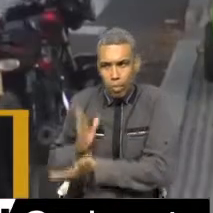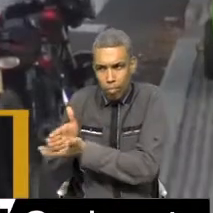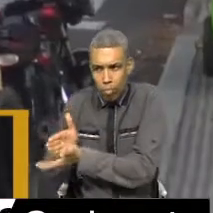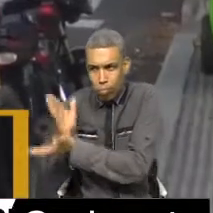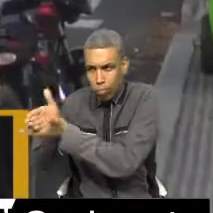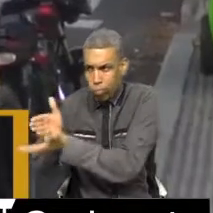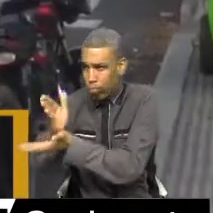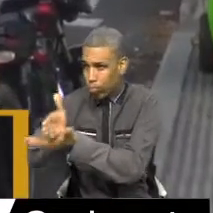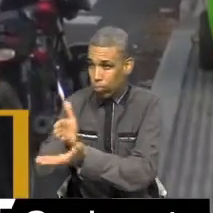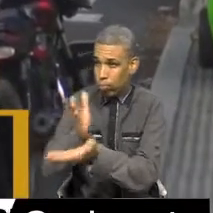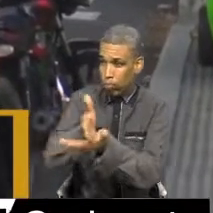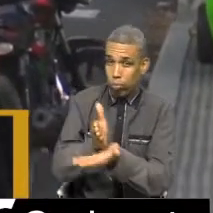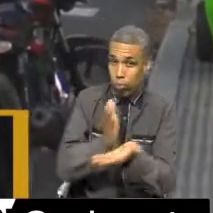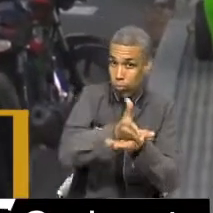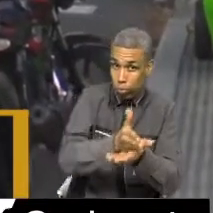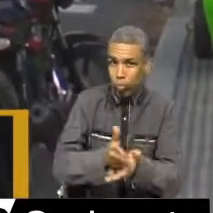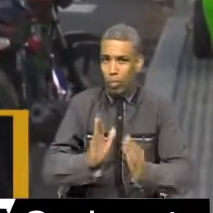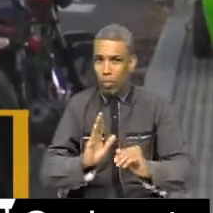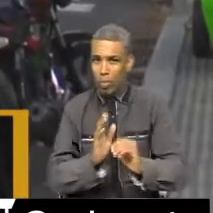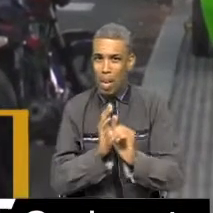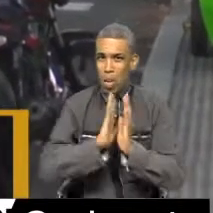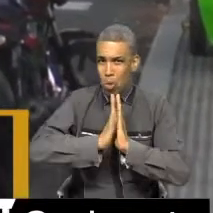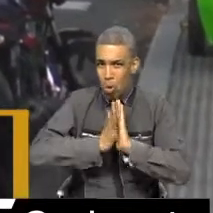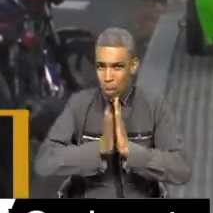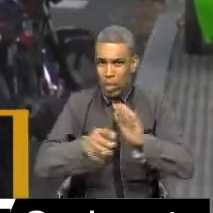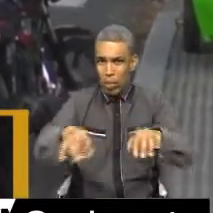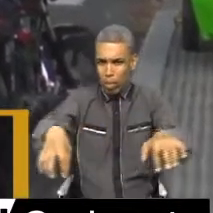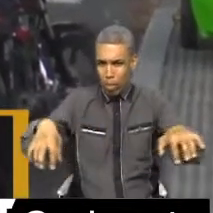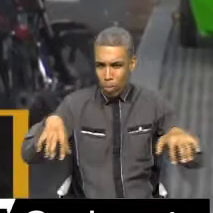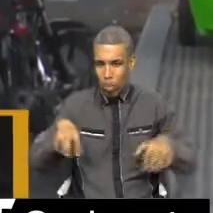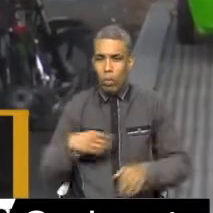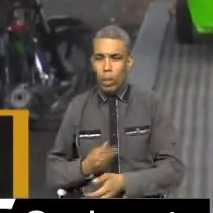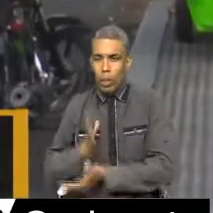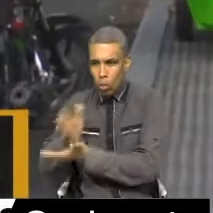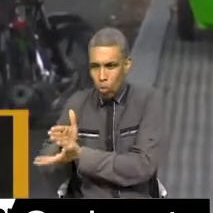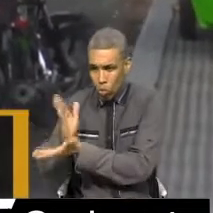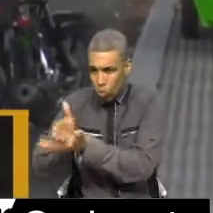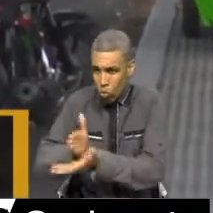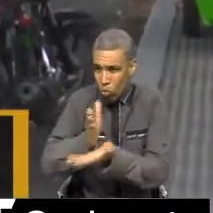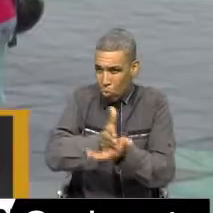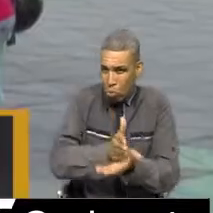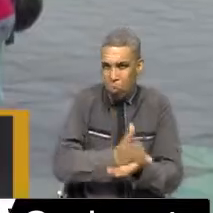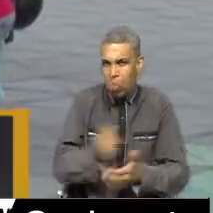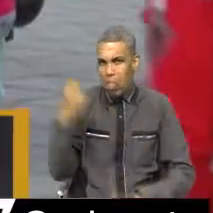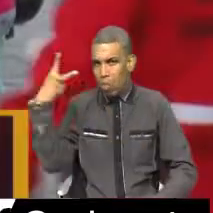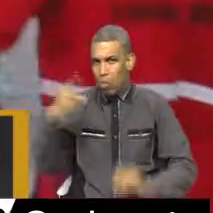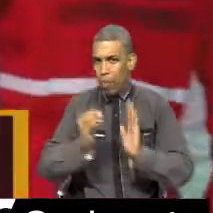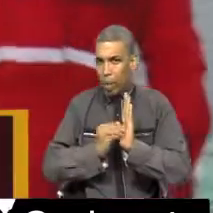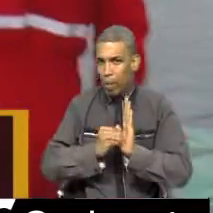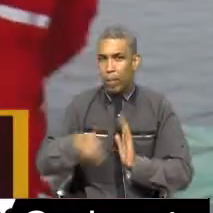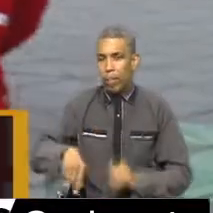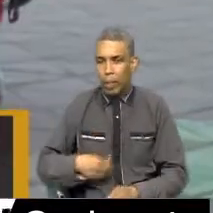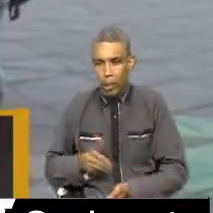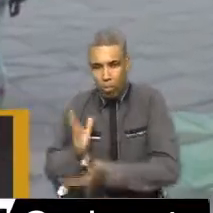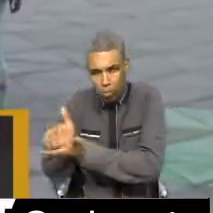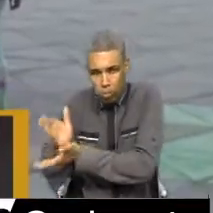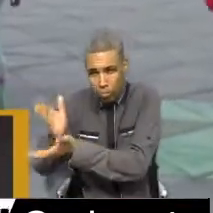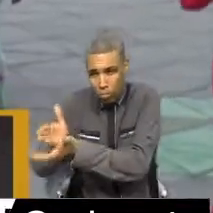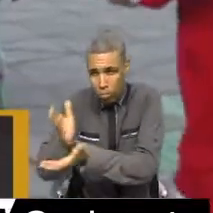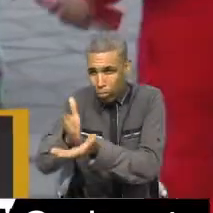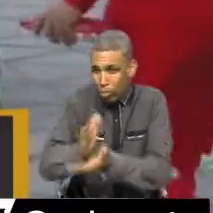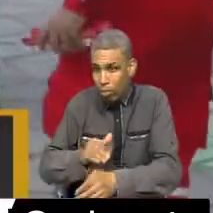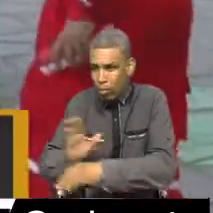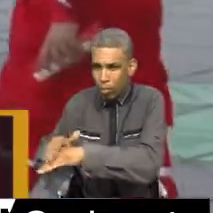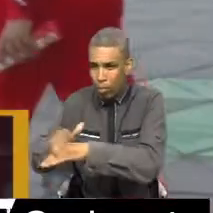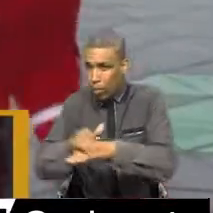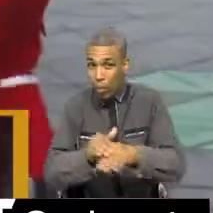segunda vez a todo el sector comercial para informarles, para manifestarles de parte de la Administración Municipal y el Cuerpo de Bomberos Voluntarios de Barranca Bermeja que